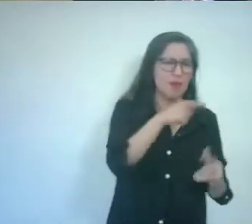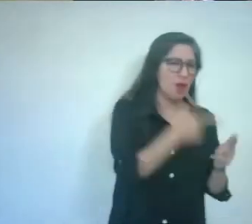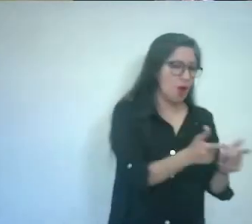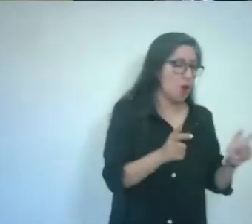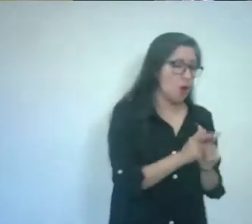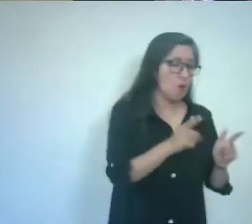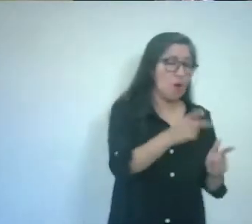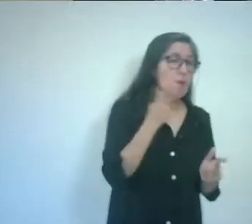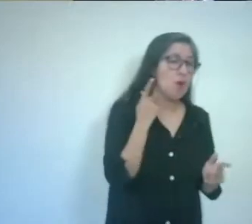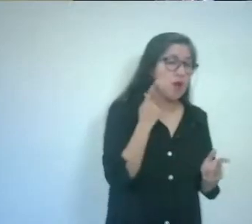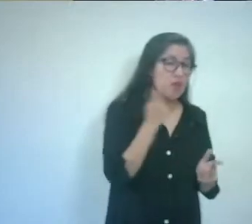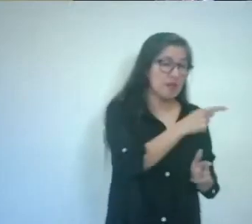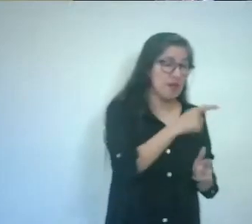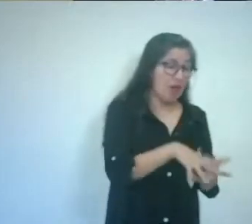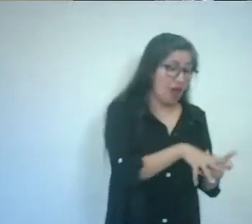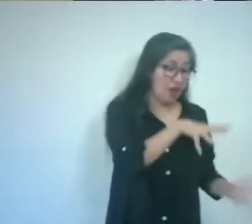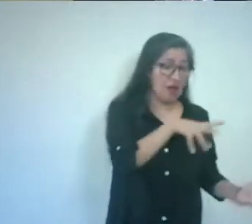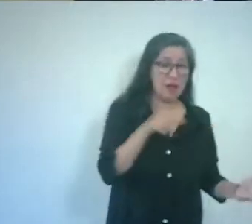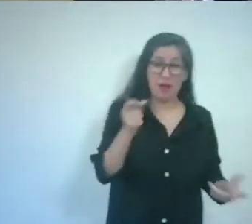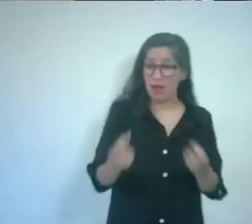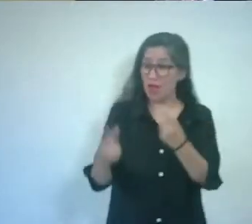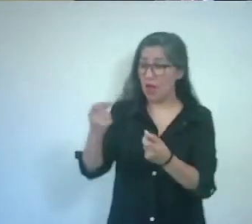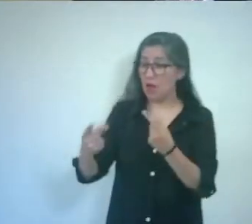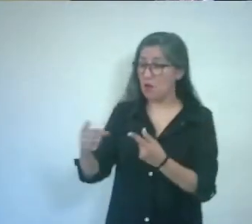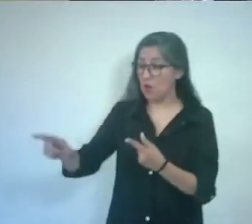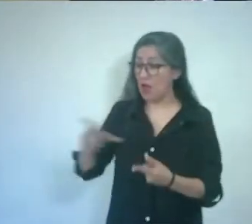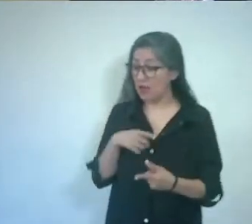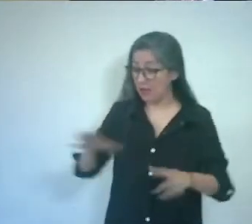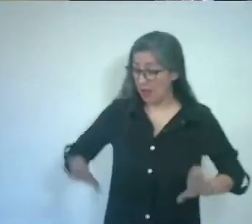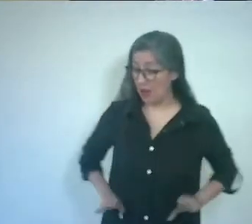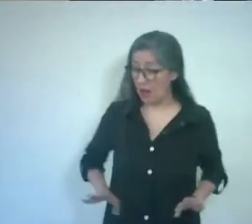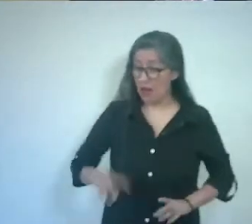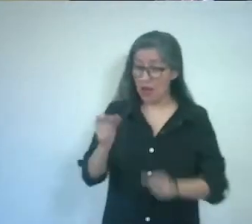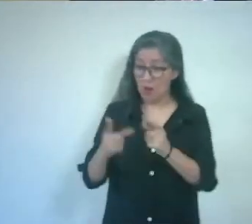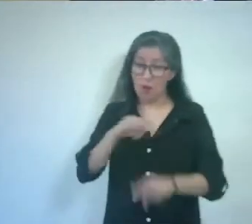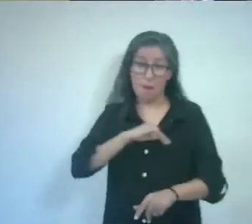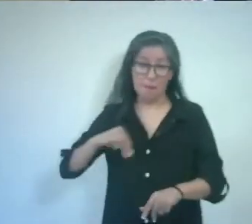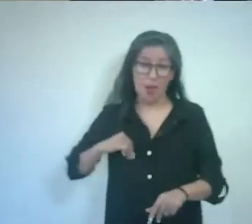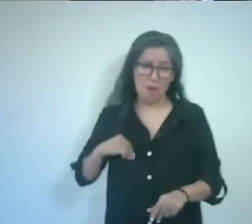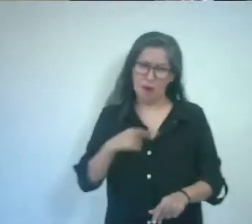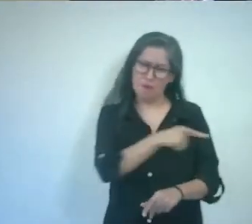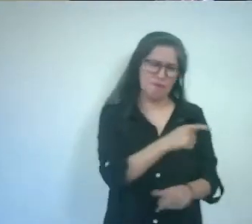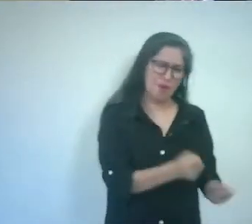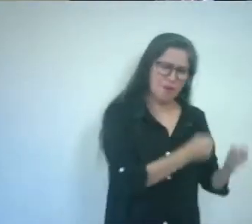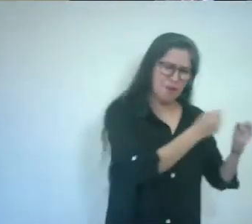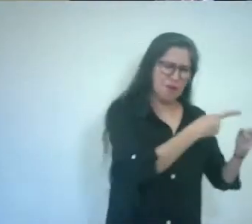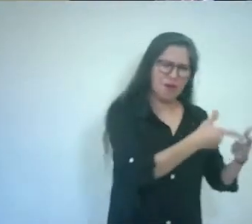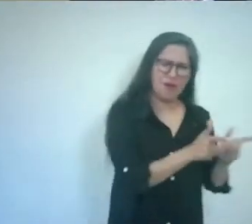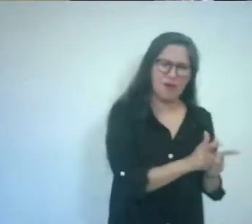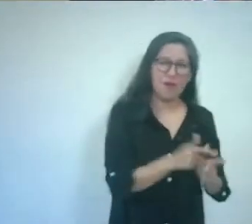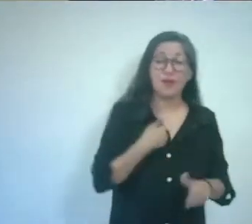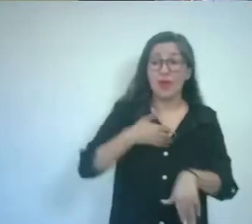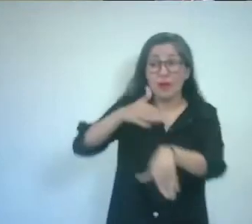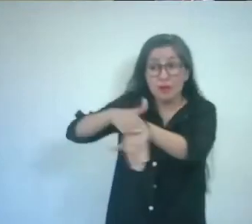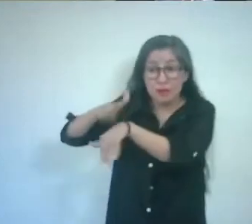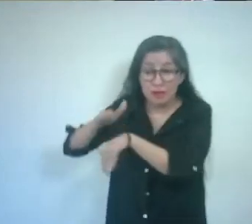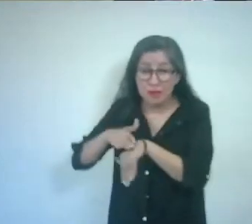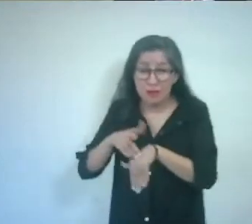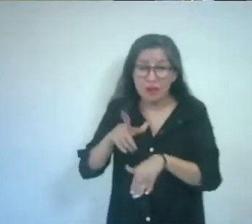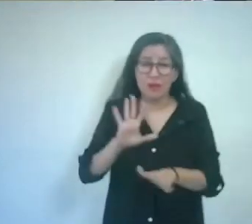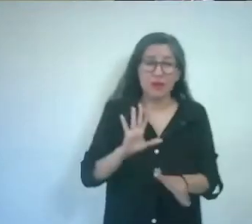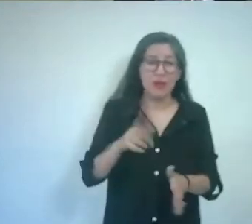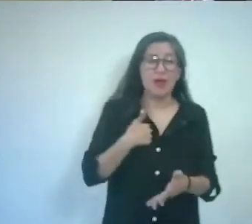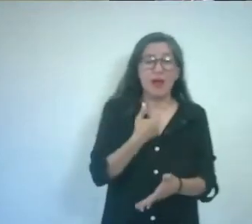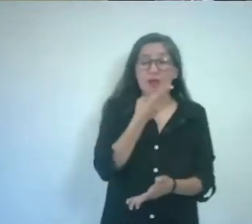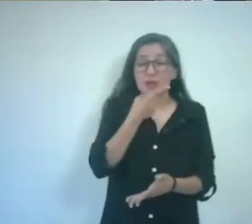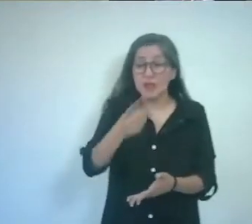grandes que las conductas de algunos de sus integrantes. El llamado, más allá de un discurso retórico, de